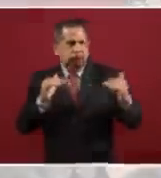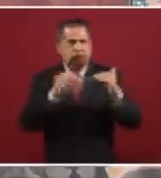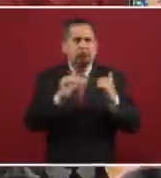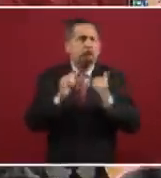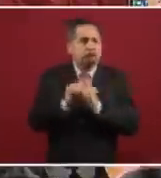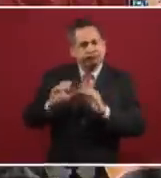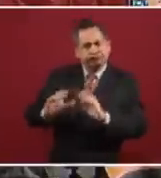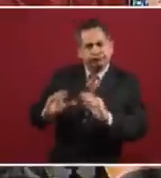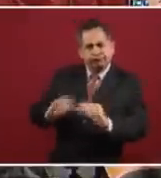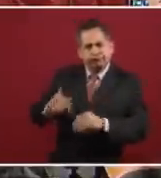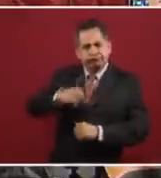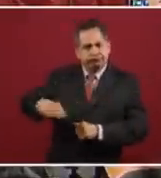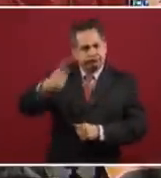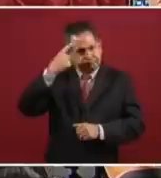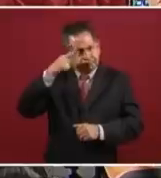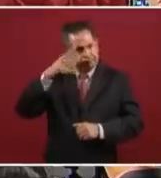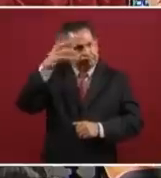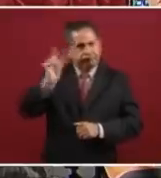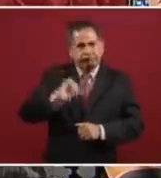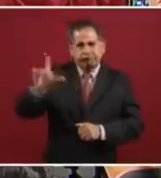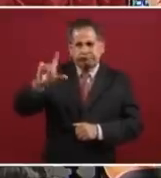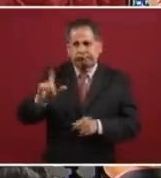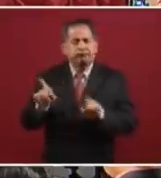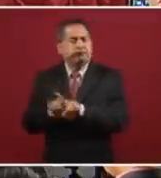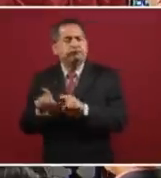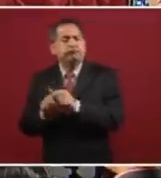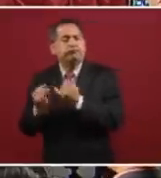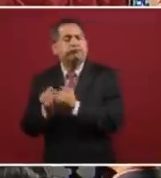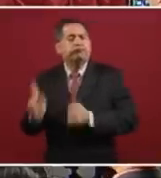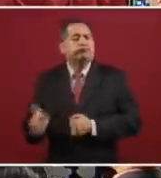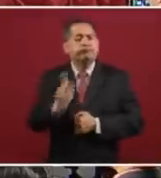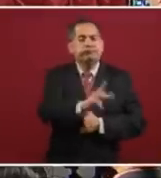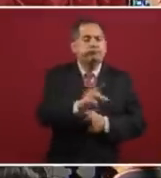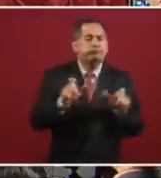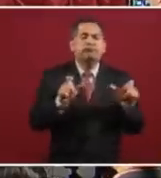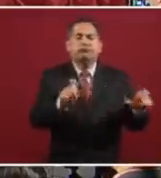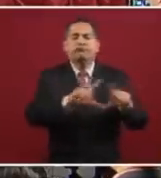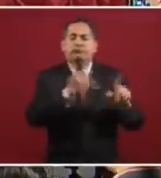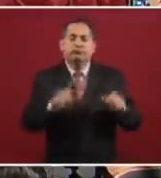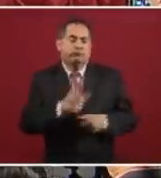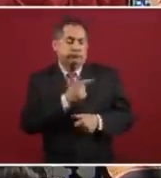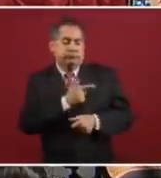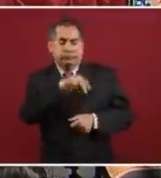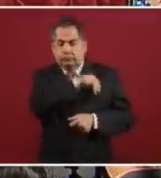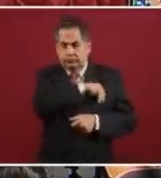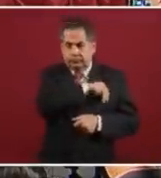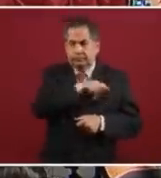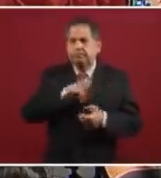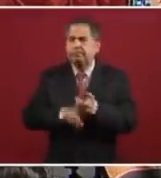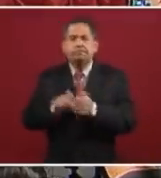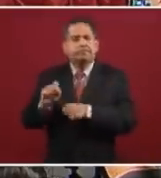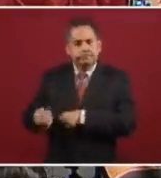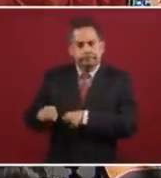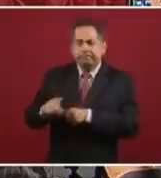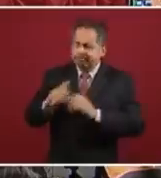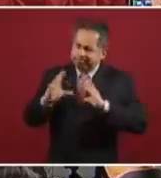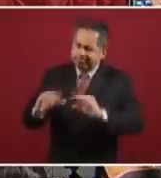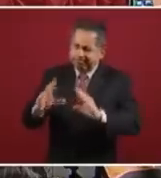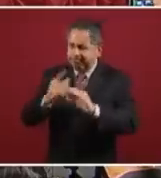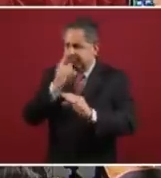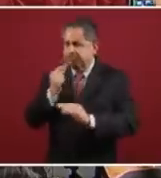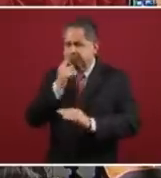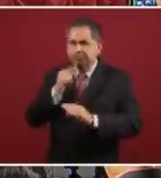de profesionalismo que tiene la Guardia Nacional. Mayores recursos para el mejoramiento de las policías